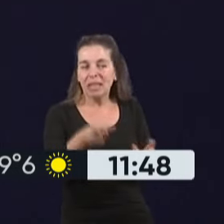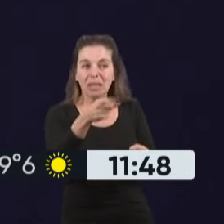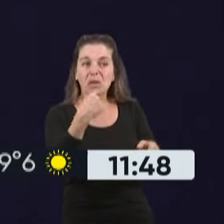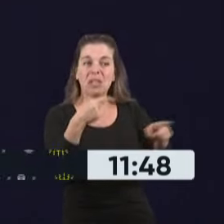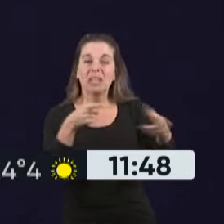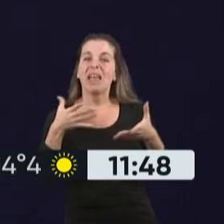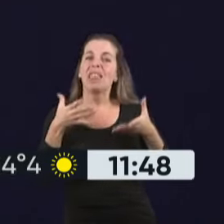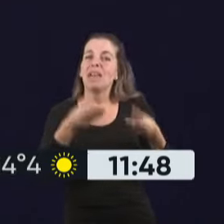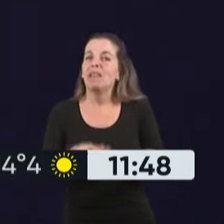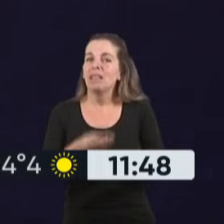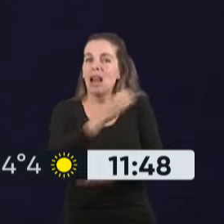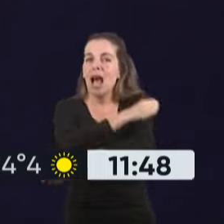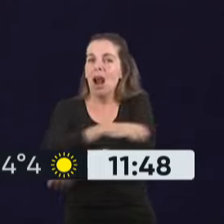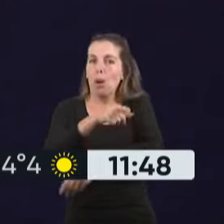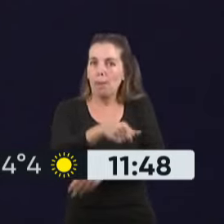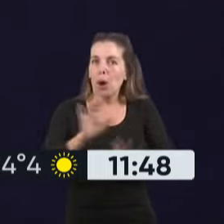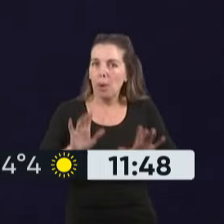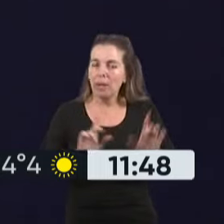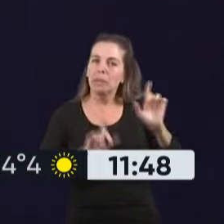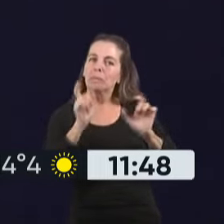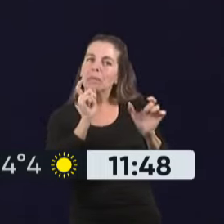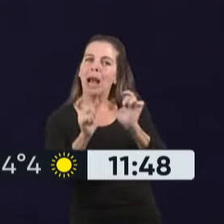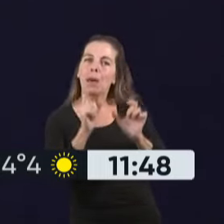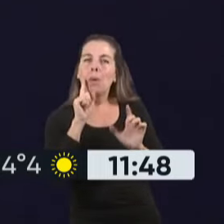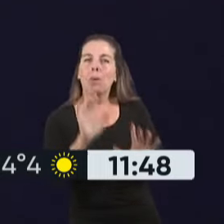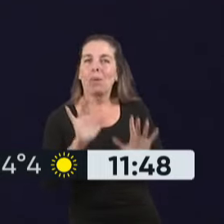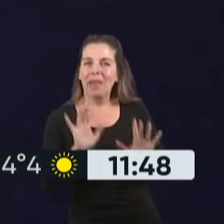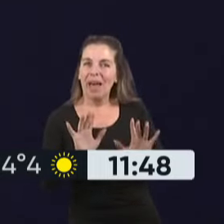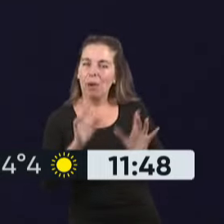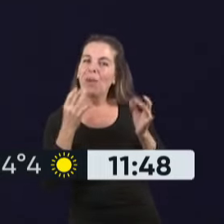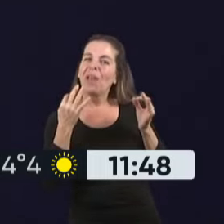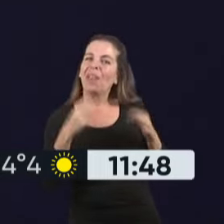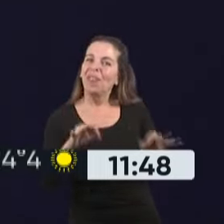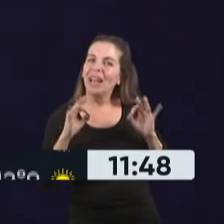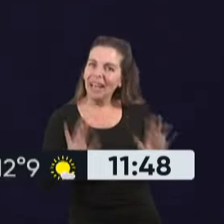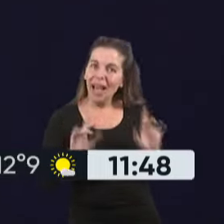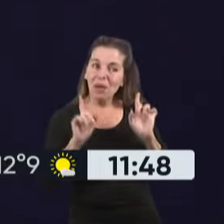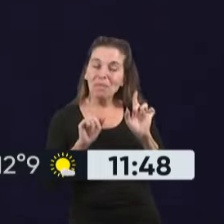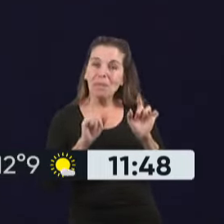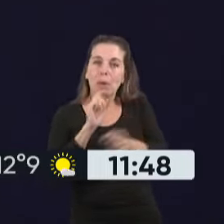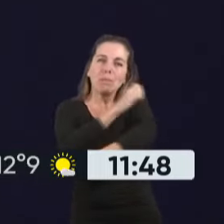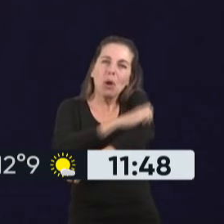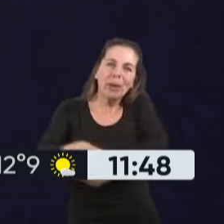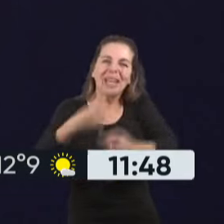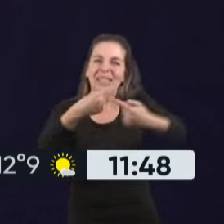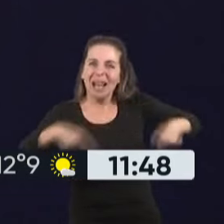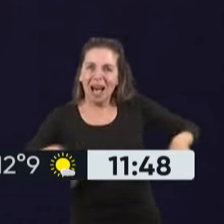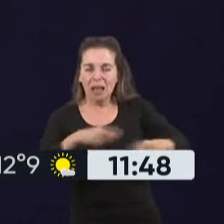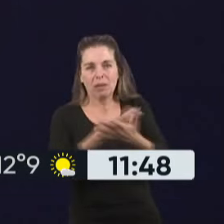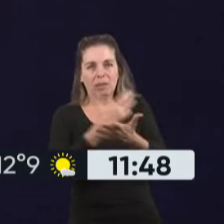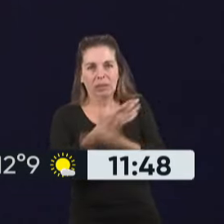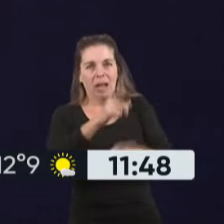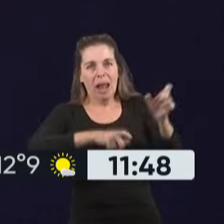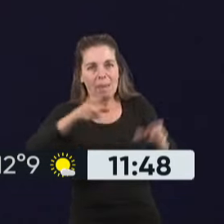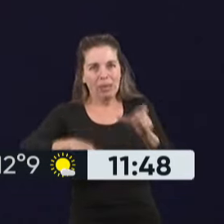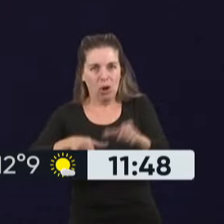a los pobres, con algunos conceptos hay que tener cuidado porque esos conceptos le han hecho mucho daño a los más